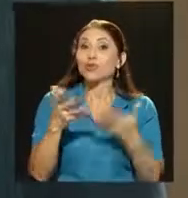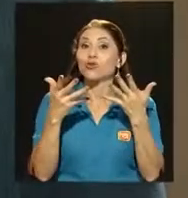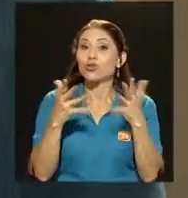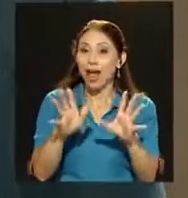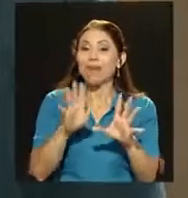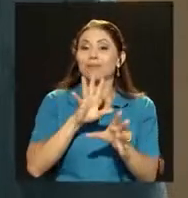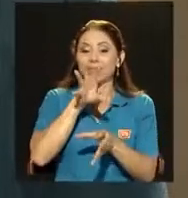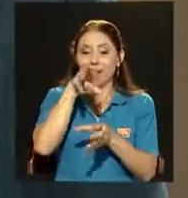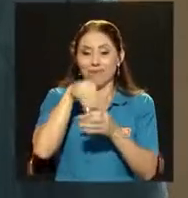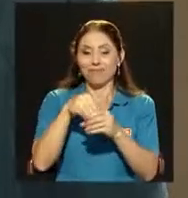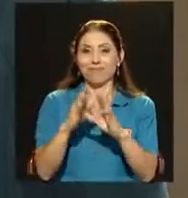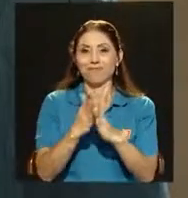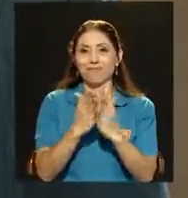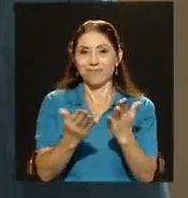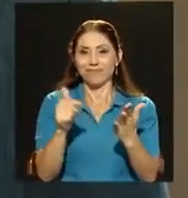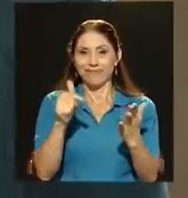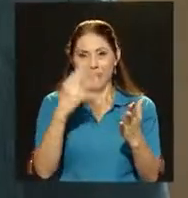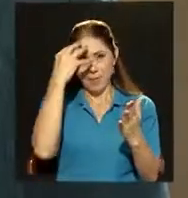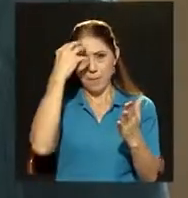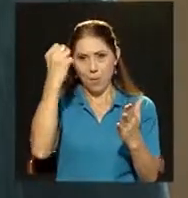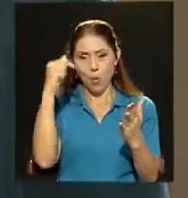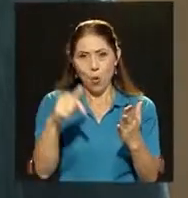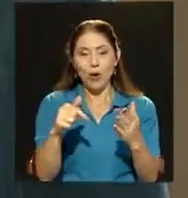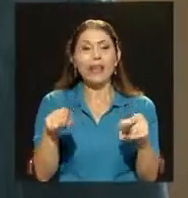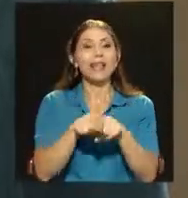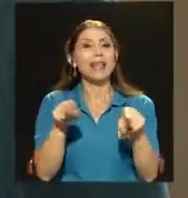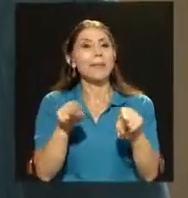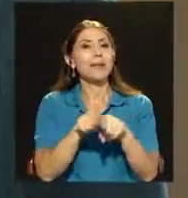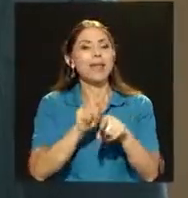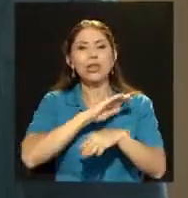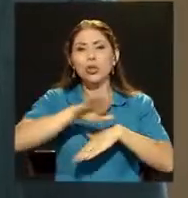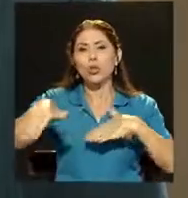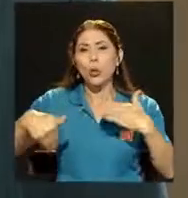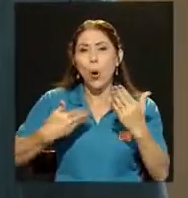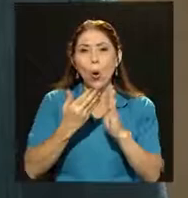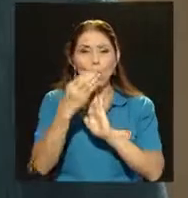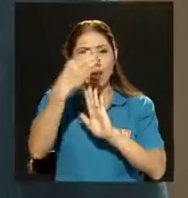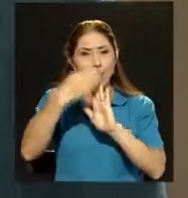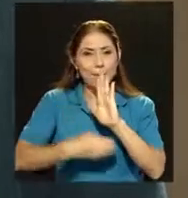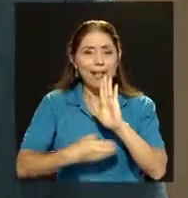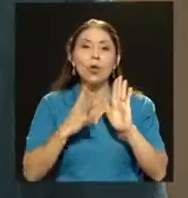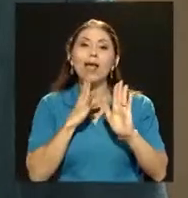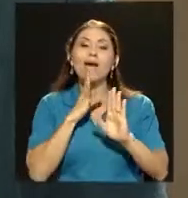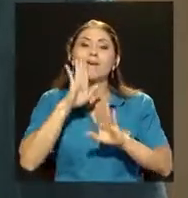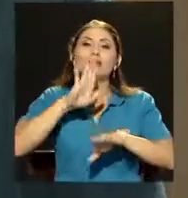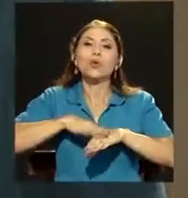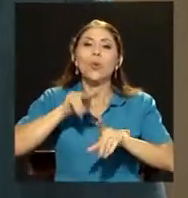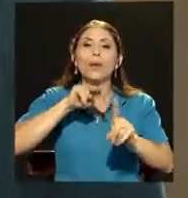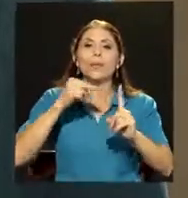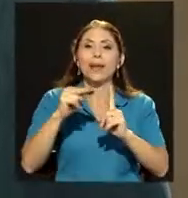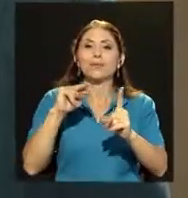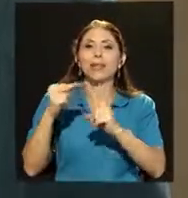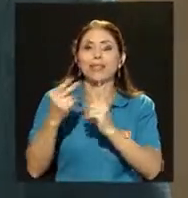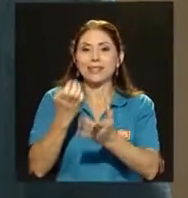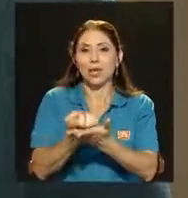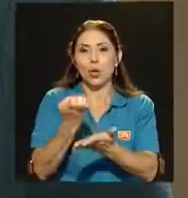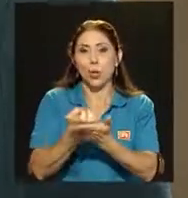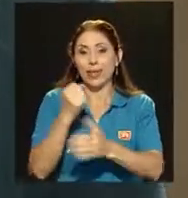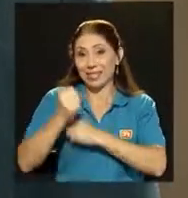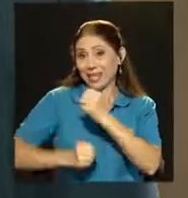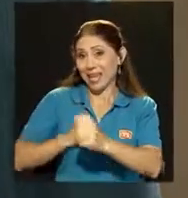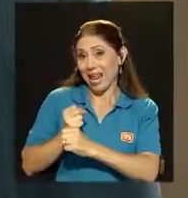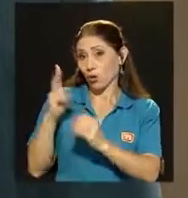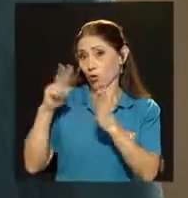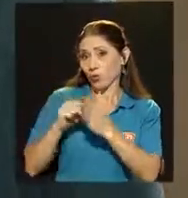y también todo el apartado que se refiere a las perspectivas económicas, tanto el